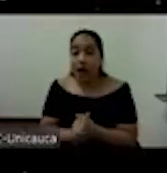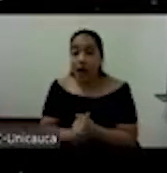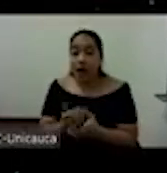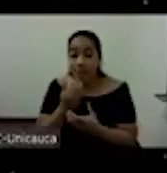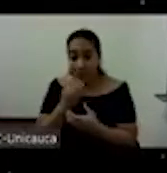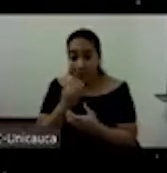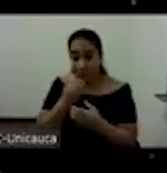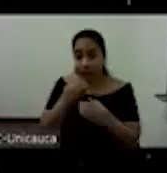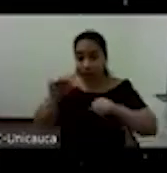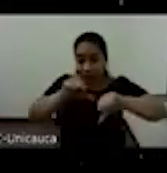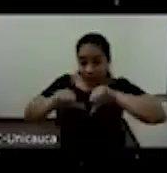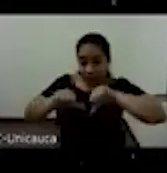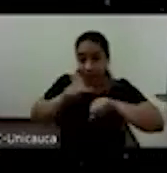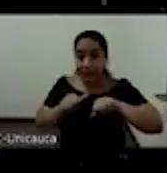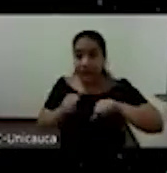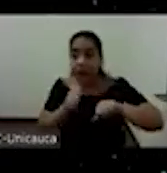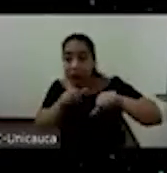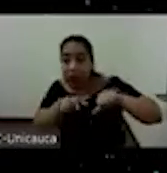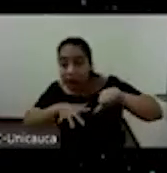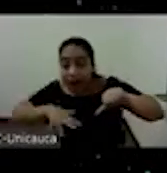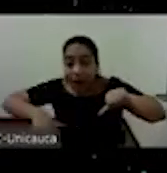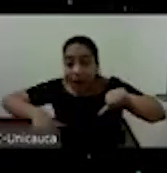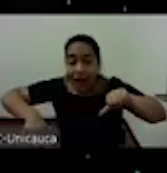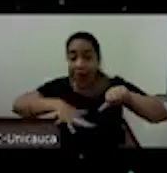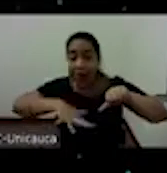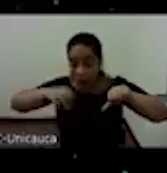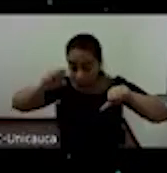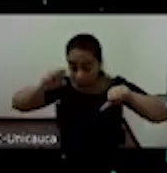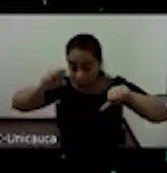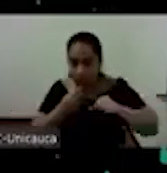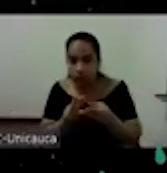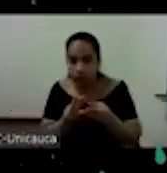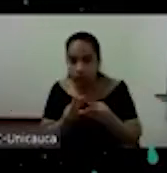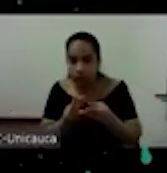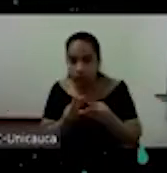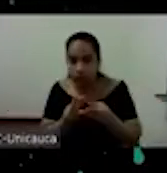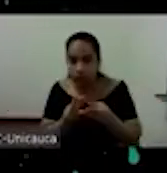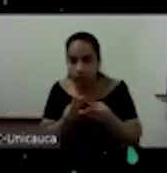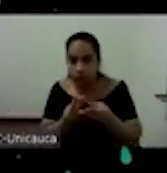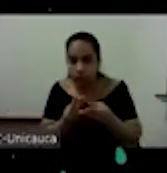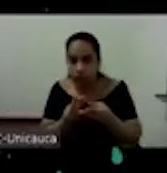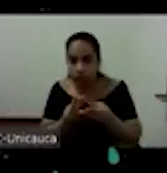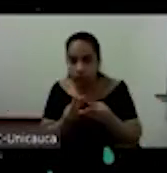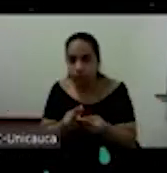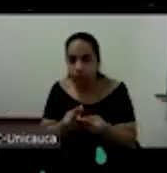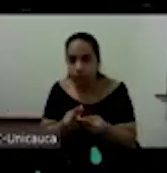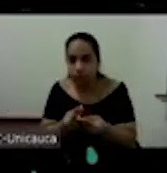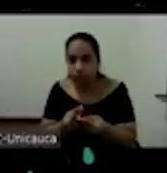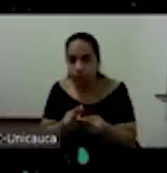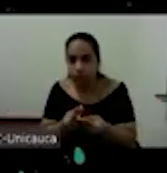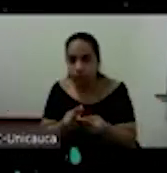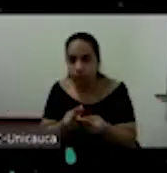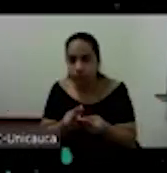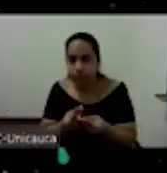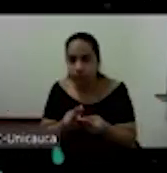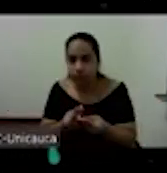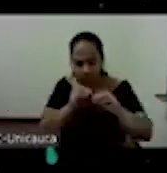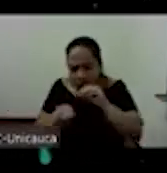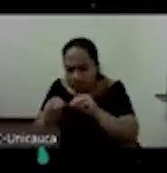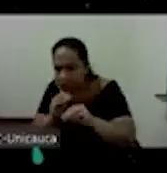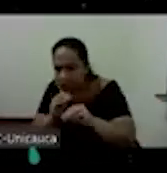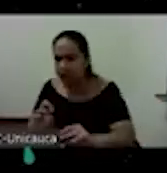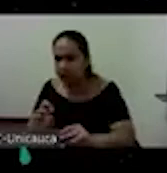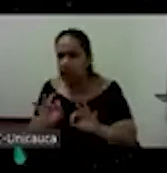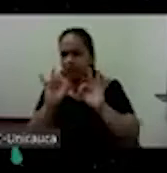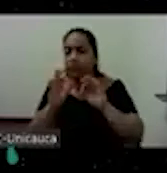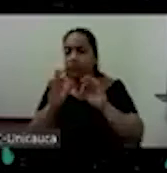tejido es tan alterable como perecible y se necesita un especial manejo para ello. Es por